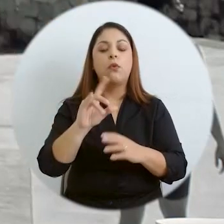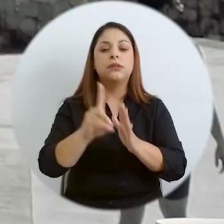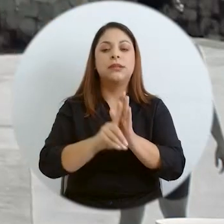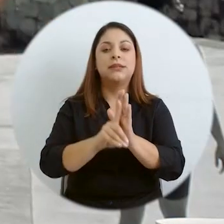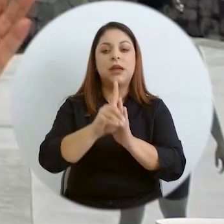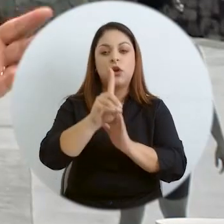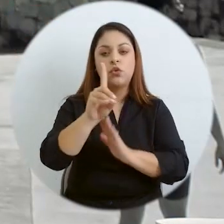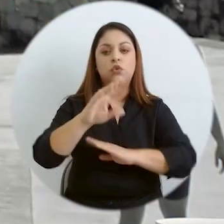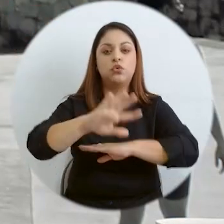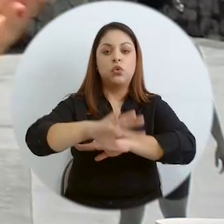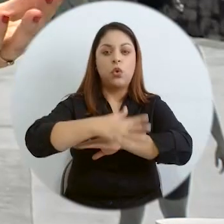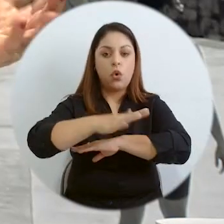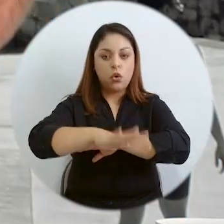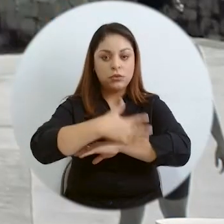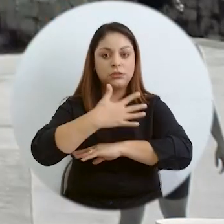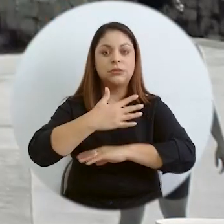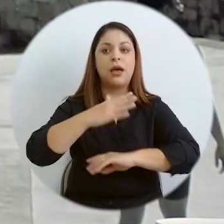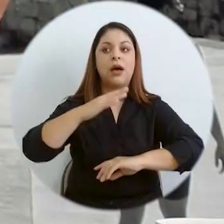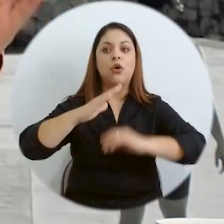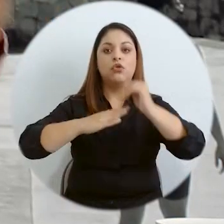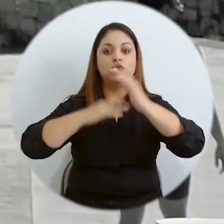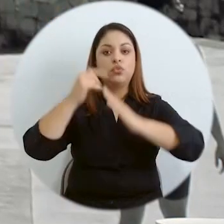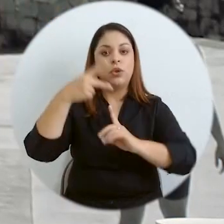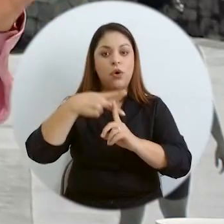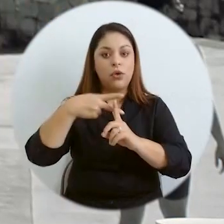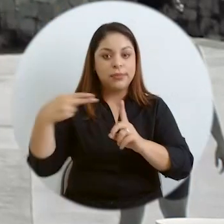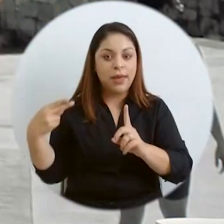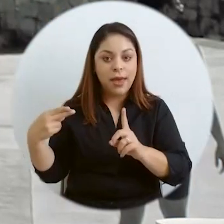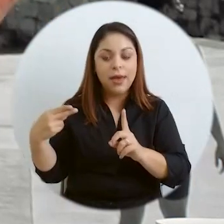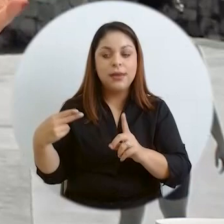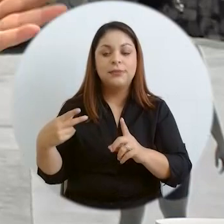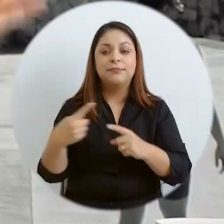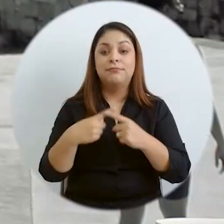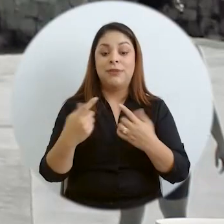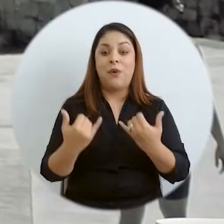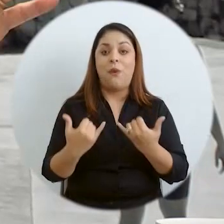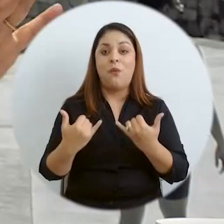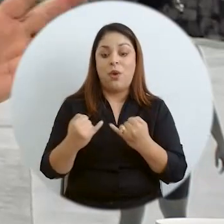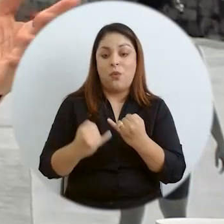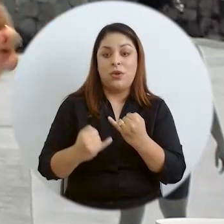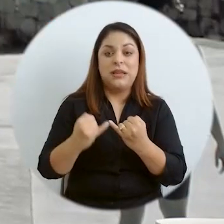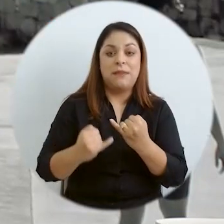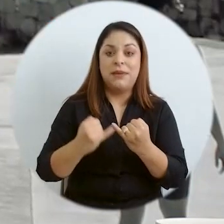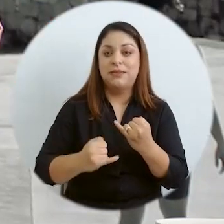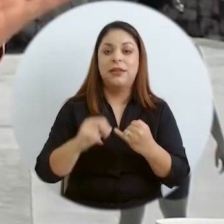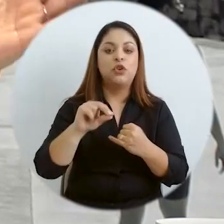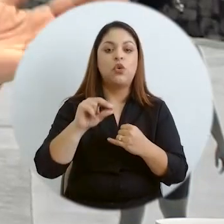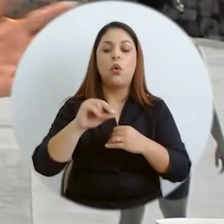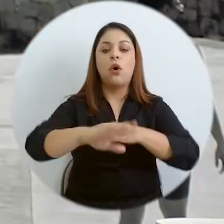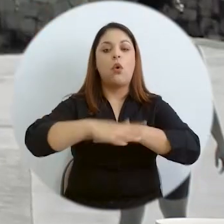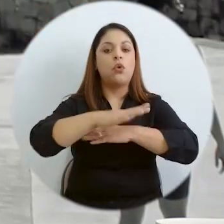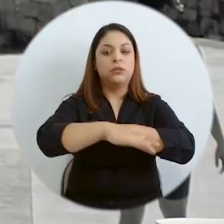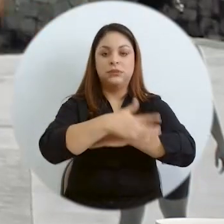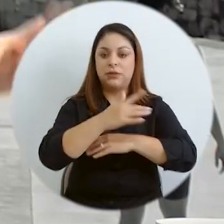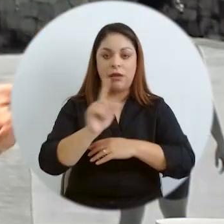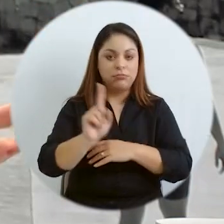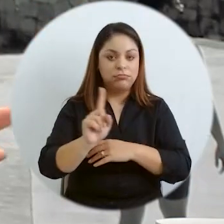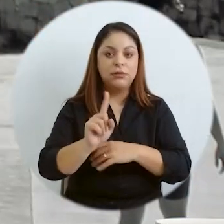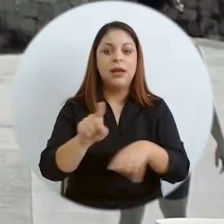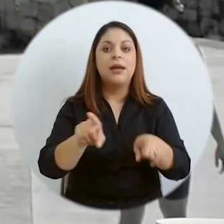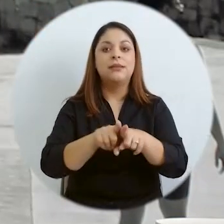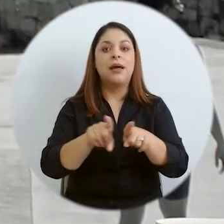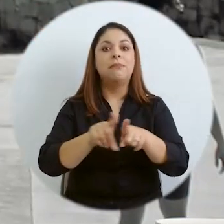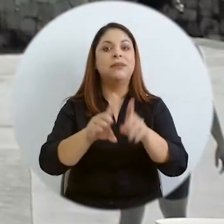desarrollo, ¿verdad?, en la costa, empiezan a construirse los hoteles y todo, pero últimamente entonces ya no es la costa, sino que ya empezás a